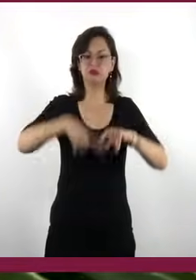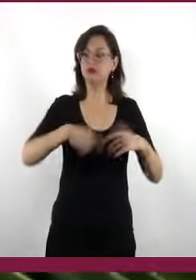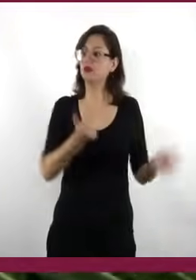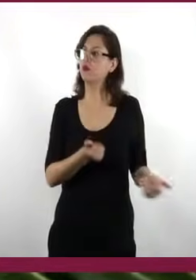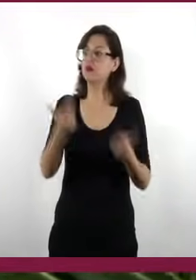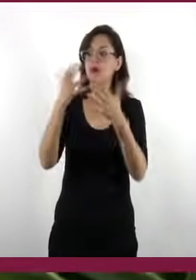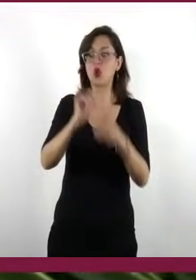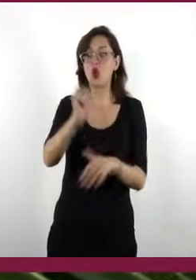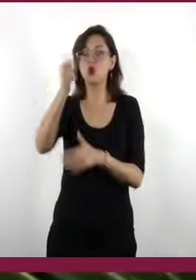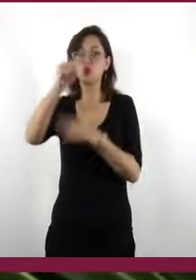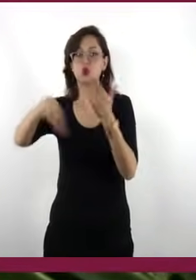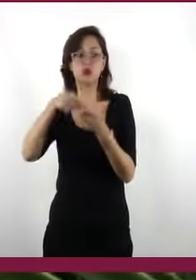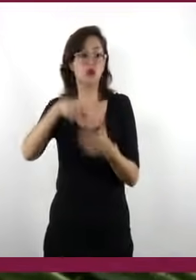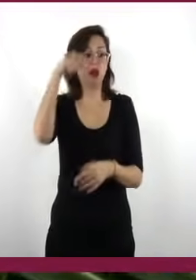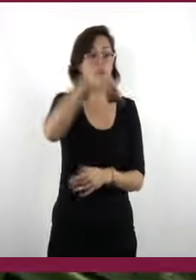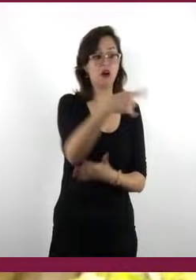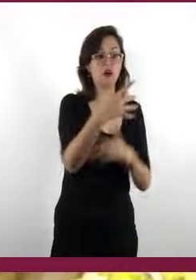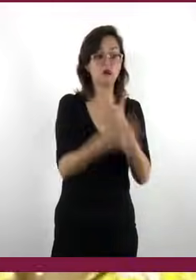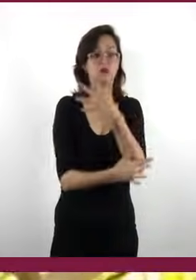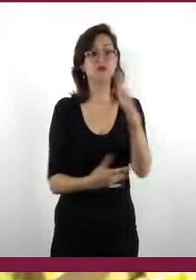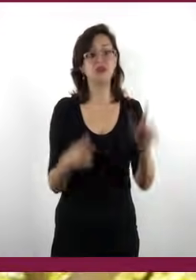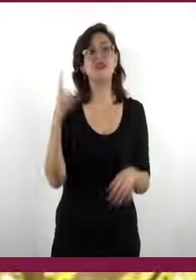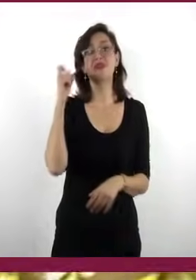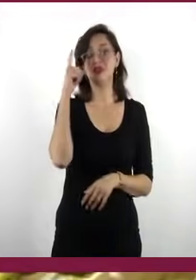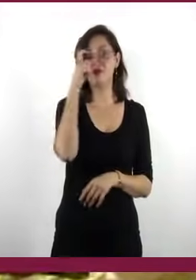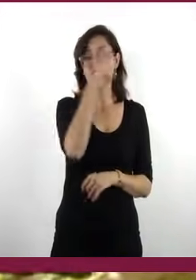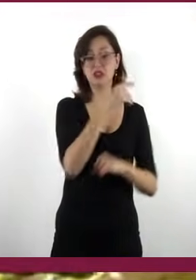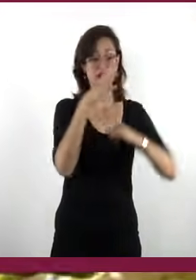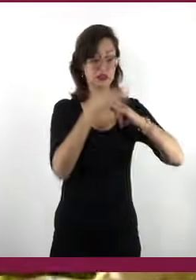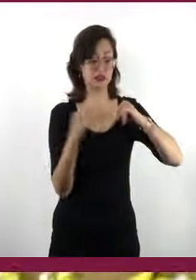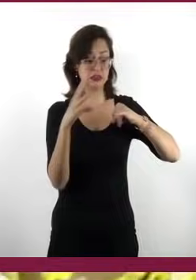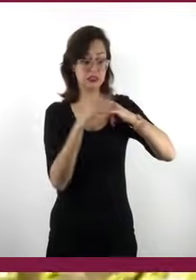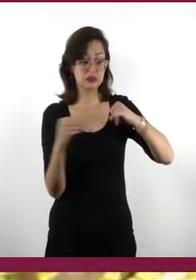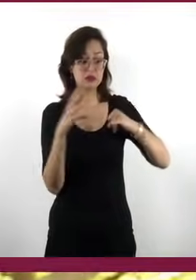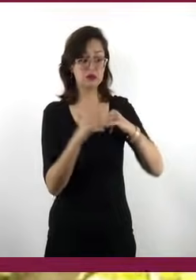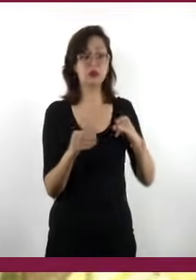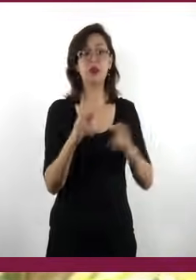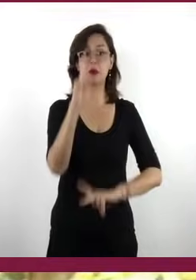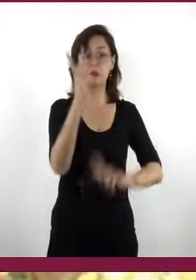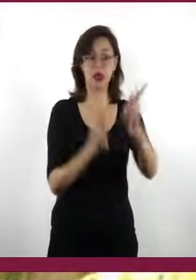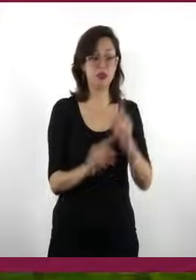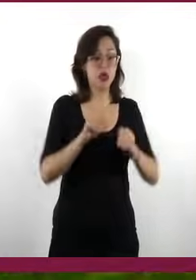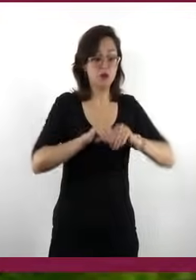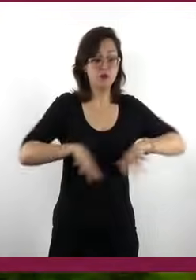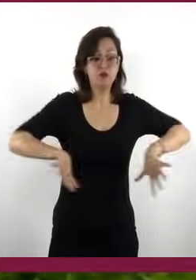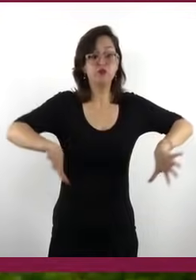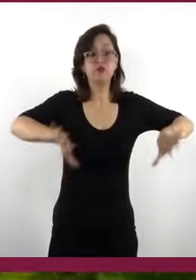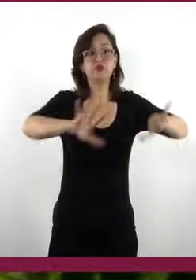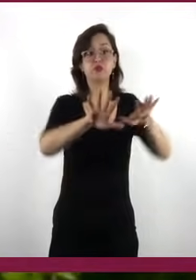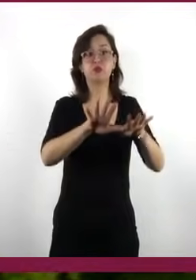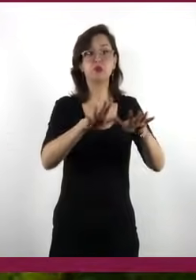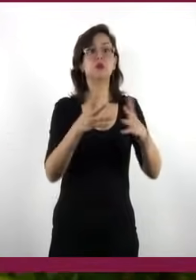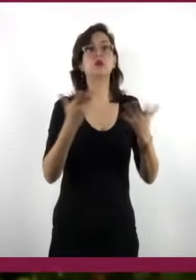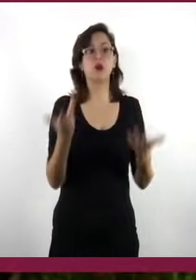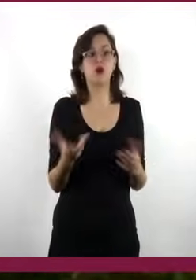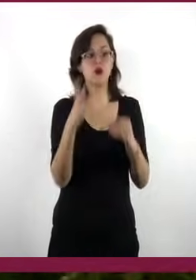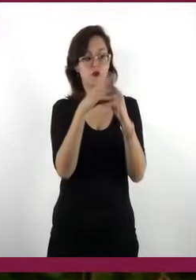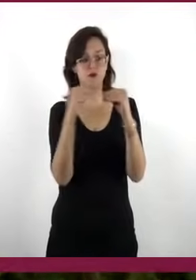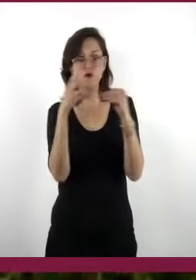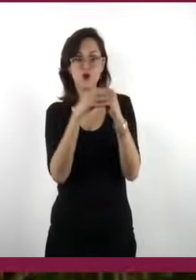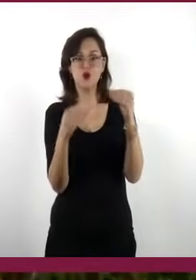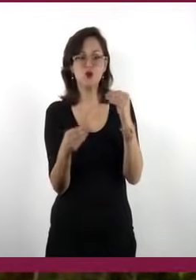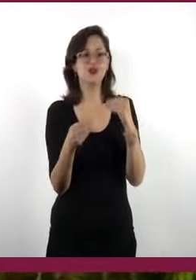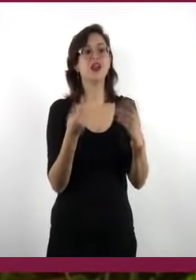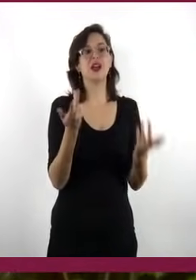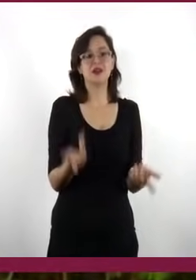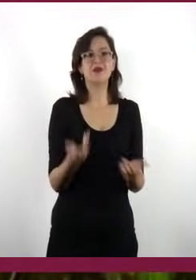guacamayas cumplen la función biológica de dispersar semillas de muchas especies vegetales. Cuando buscan frutos para comer,